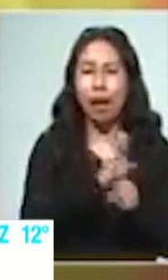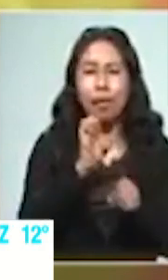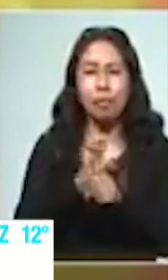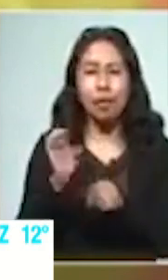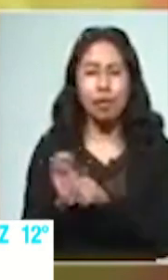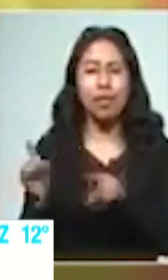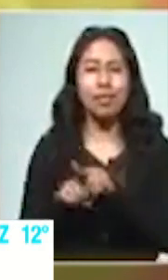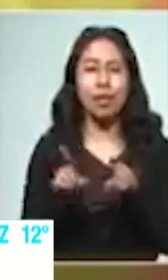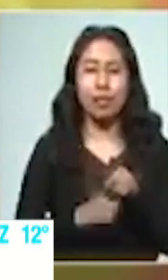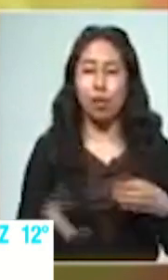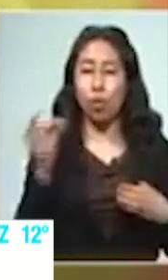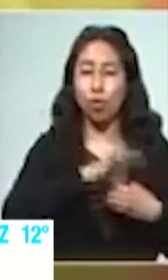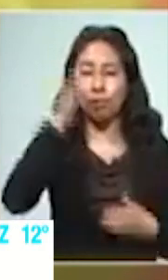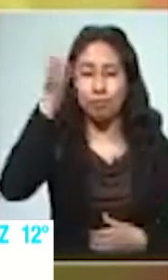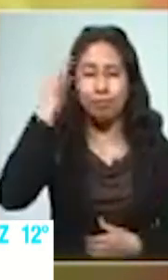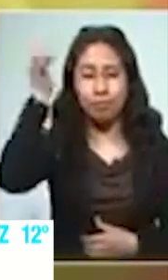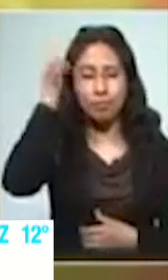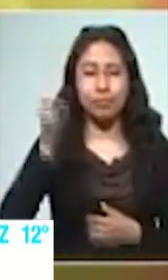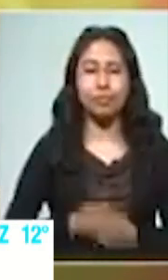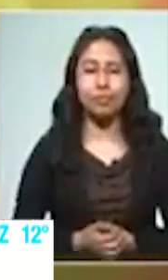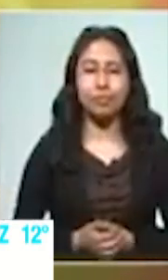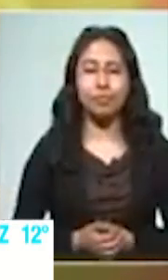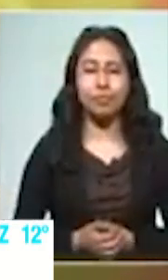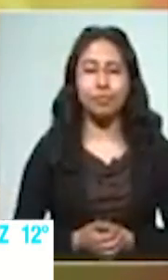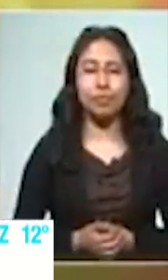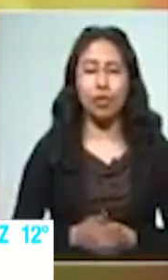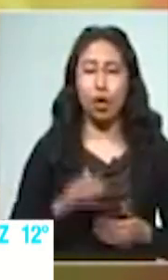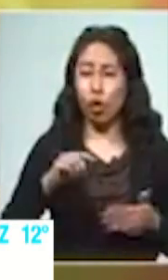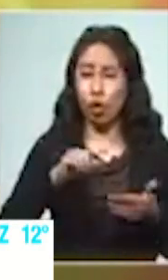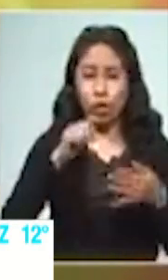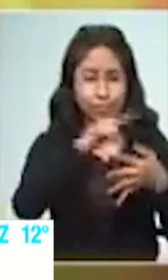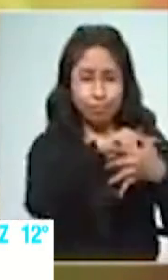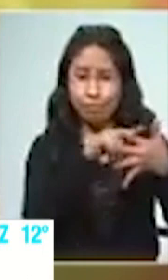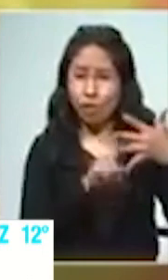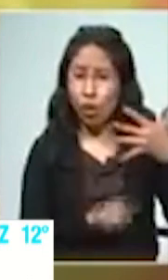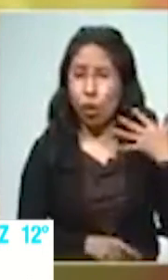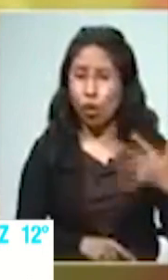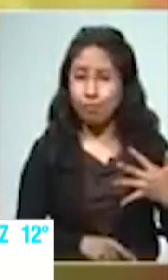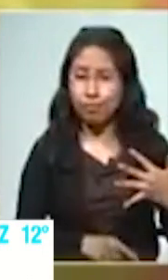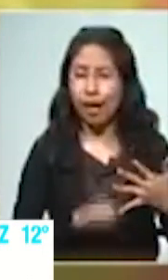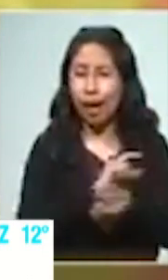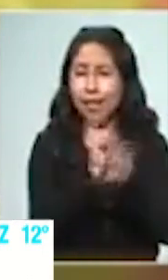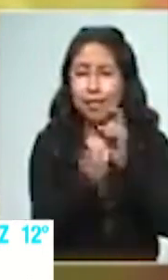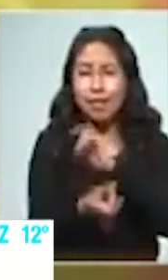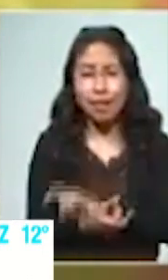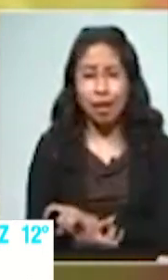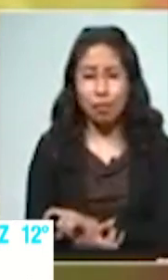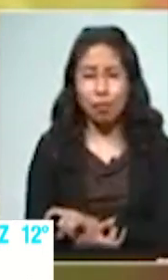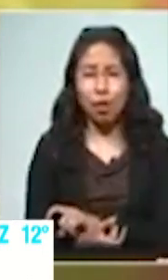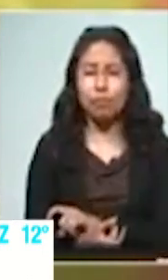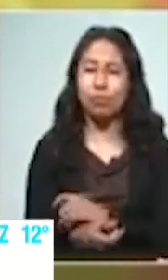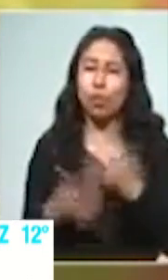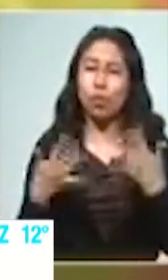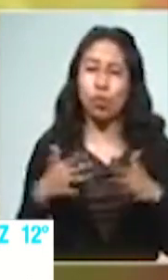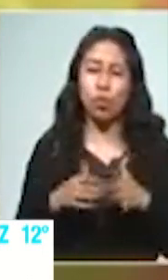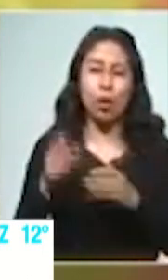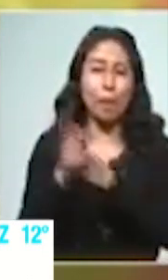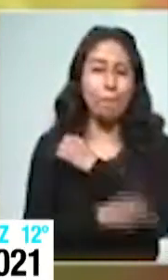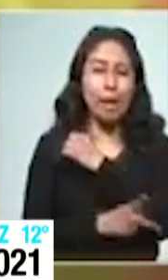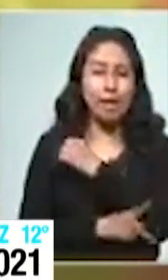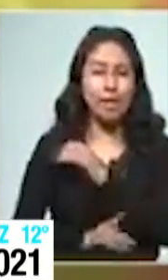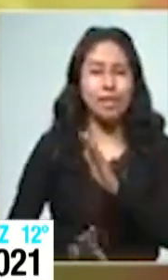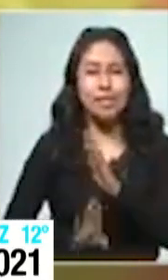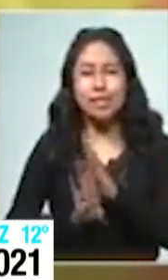en los ingresos fiscales. La alteración de todas estas variables económicas, particularmente para el caso de los países en